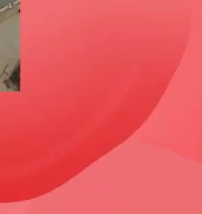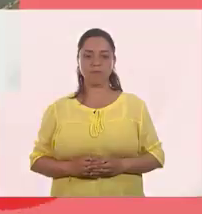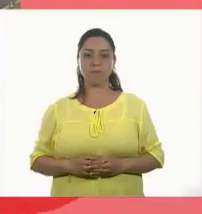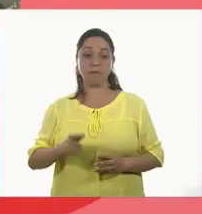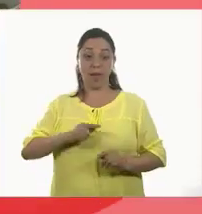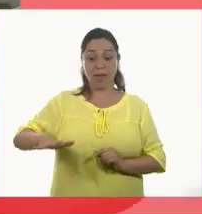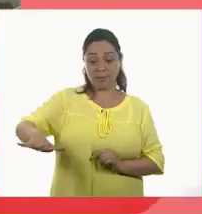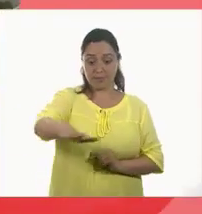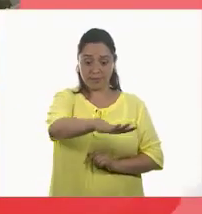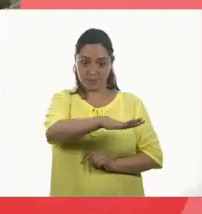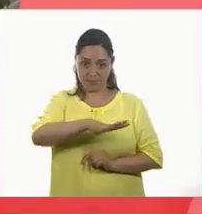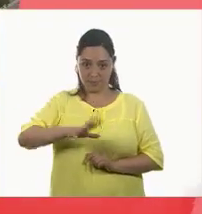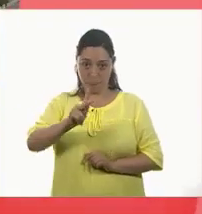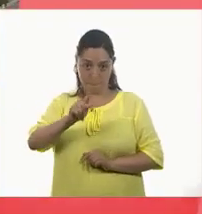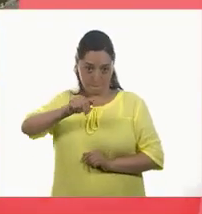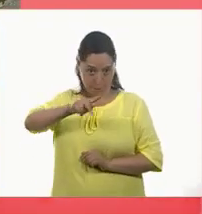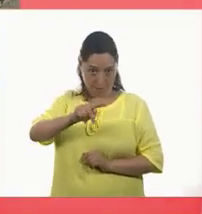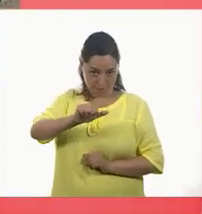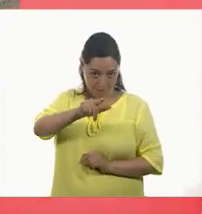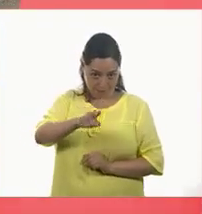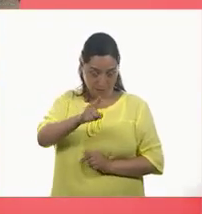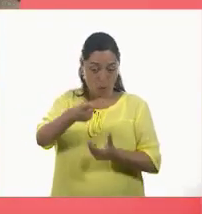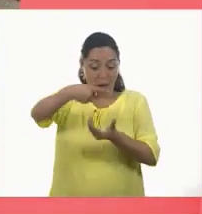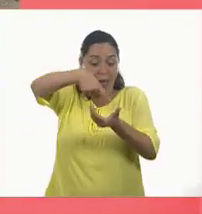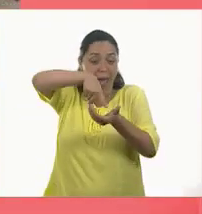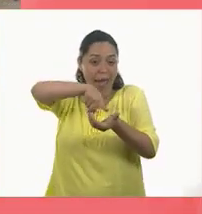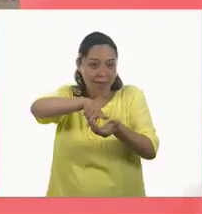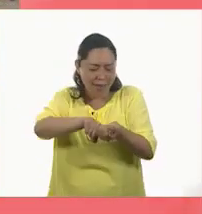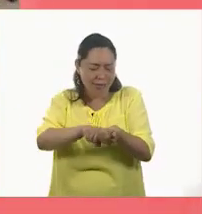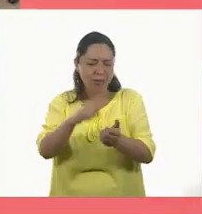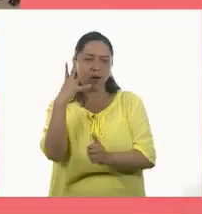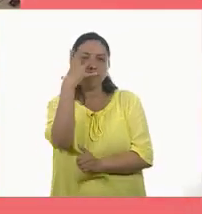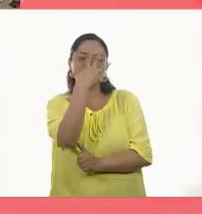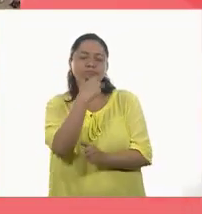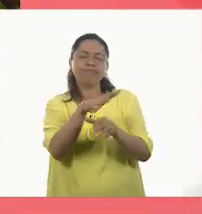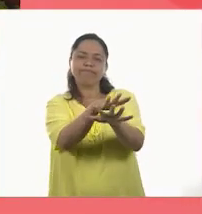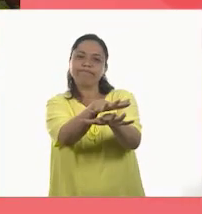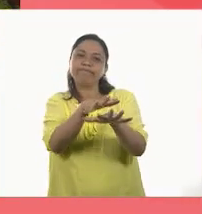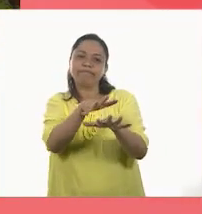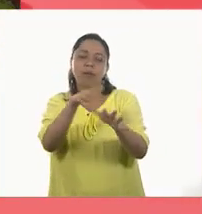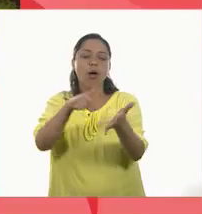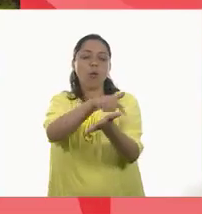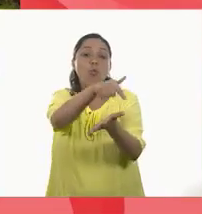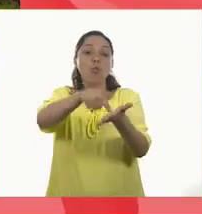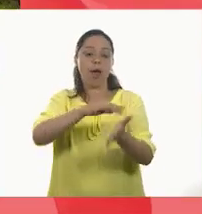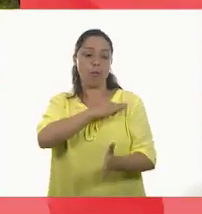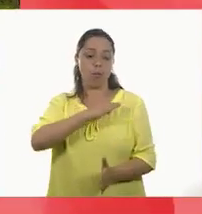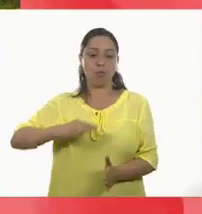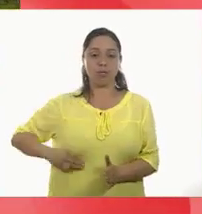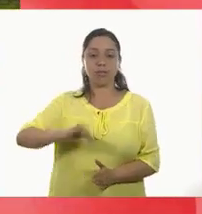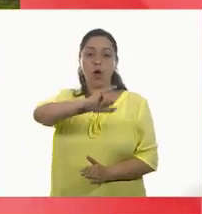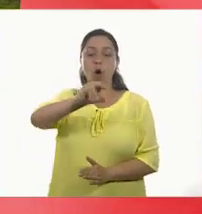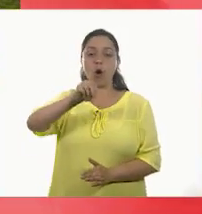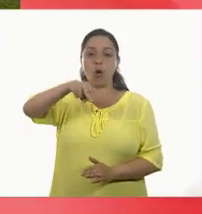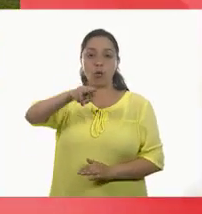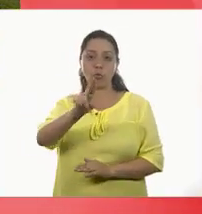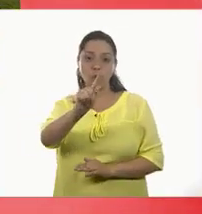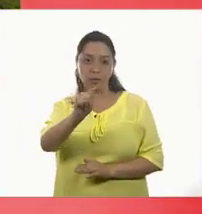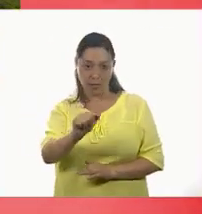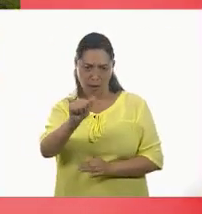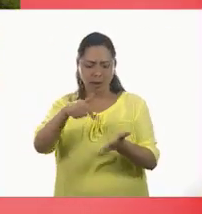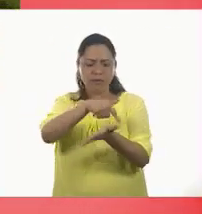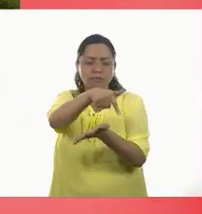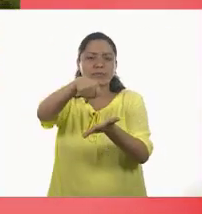Dentro de la subregión Pantanos, destaca por su imponente belleza y esplendor el municipio de Jonuta. Ubicado